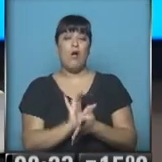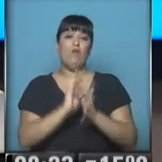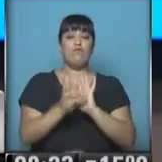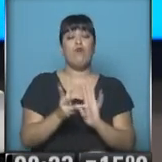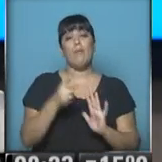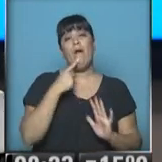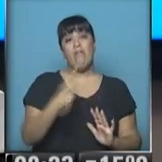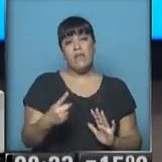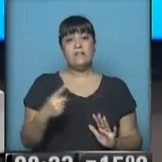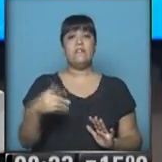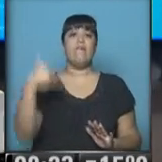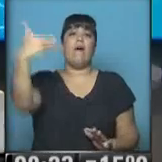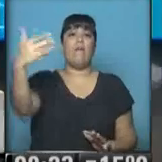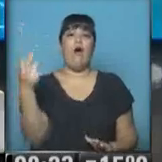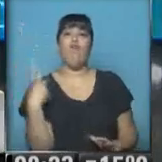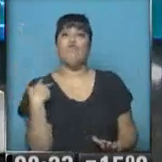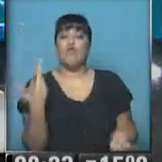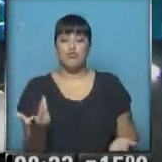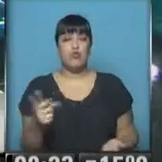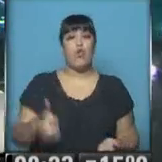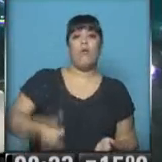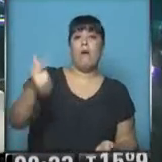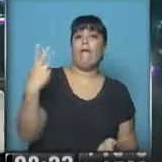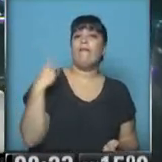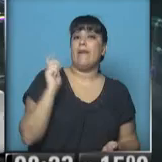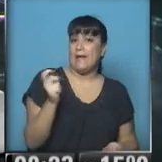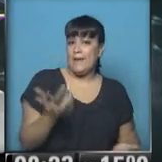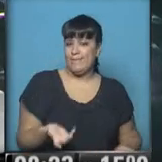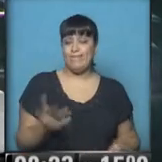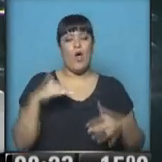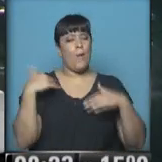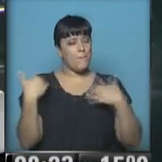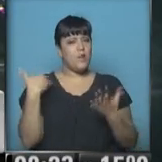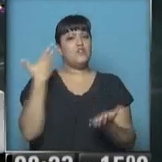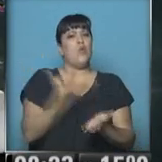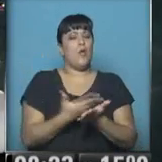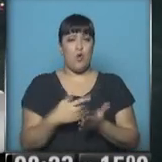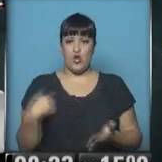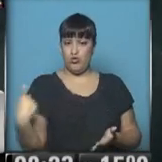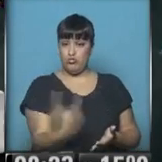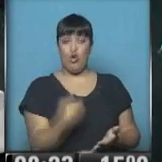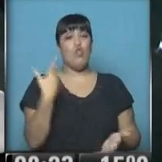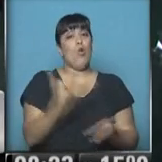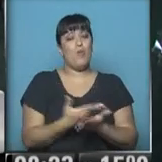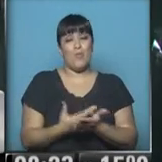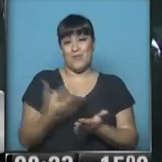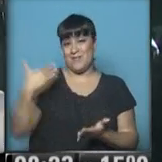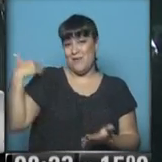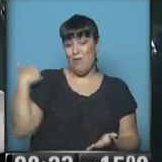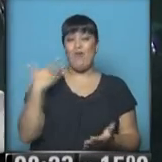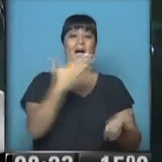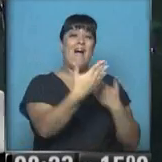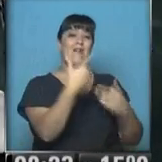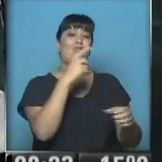quiénes van a ser sus jefes en caso de triunfar en las elecciones por eso es que propongo proponemos lo propuse en estas horas hablando con un